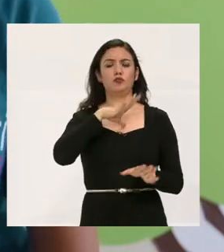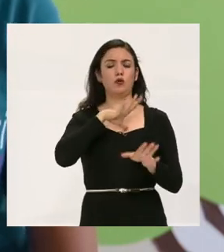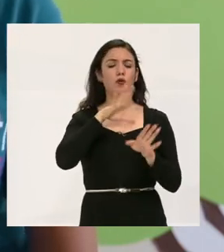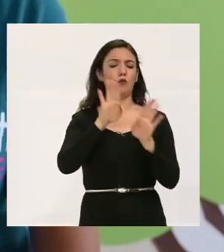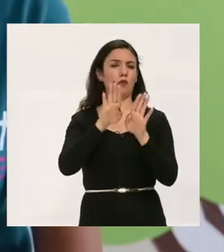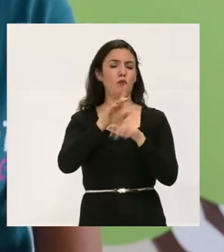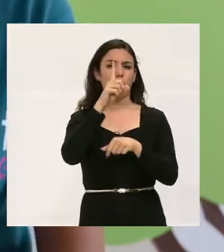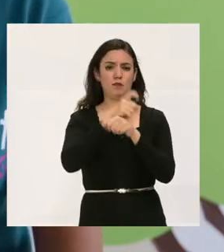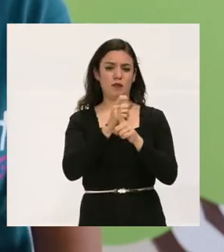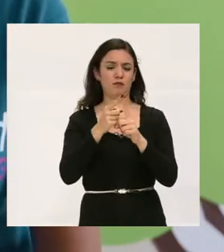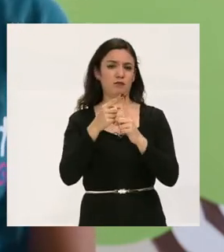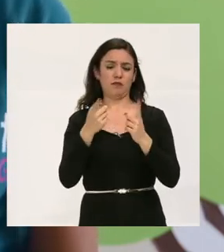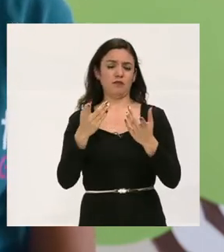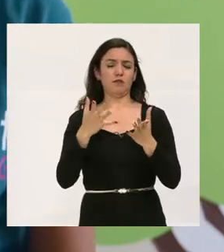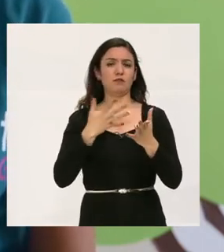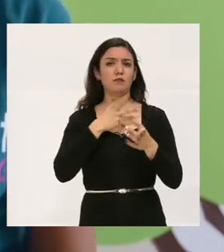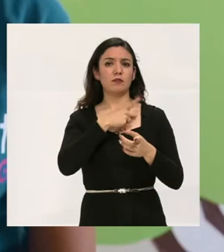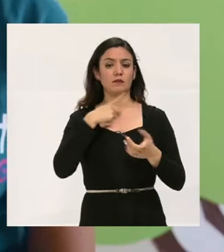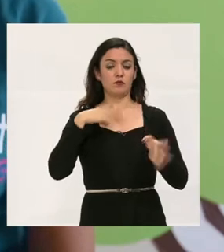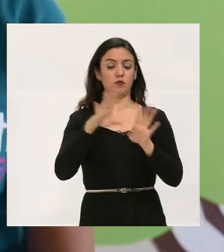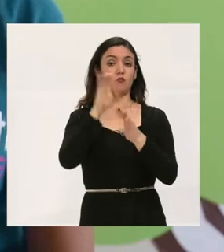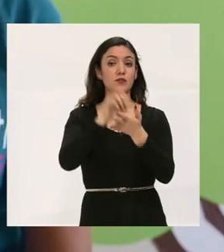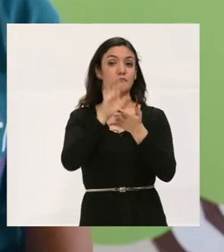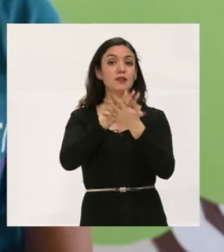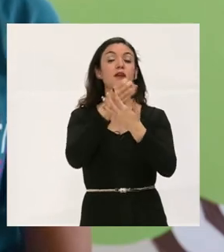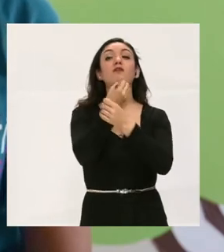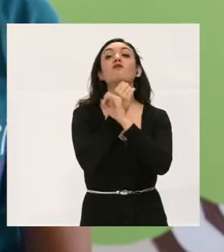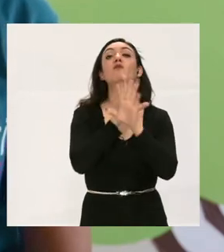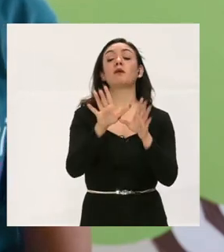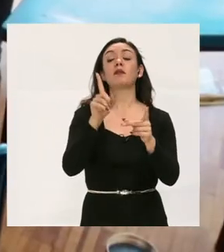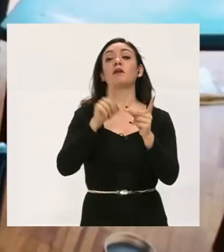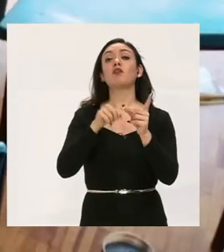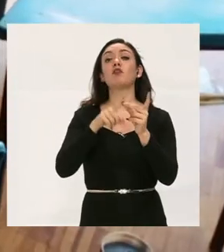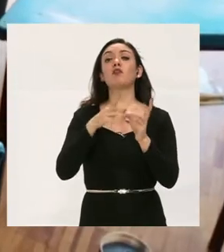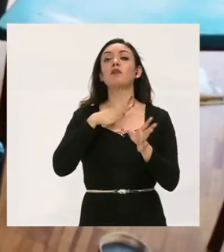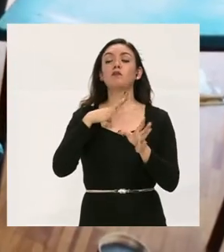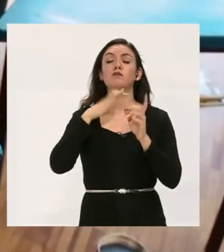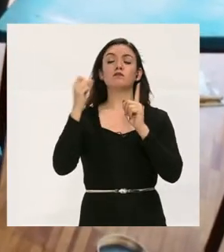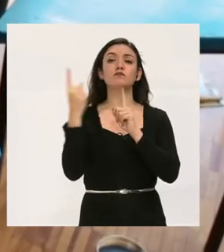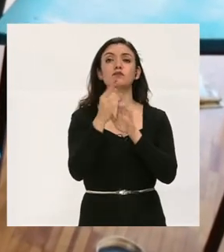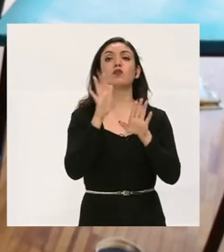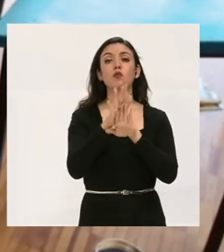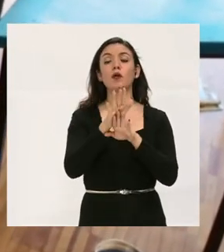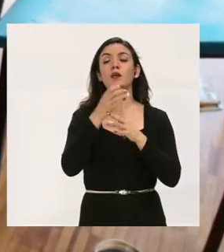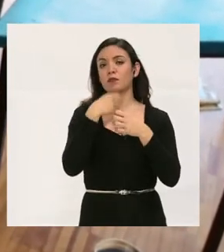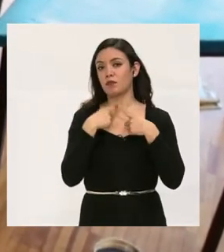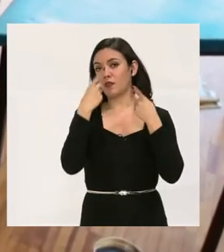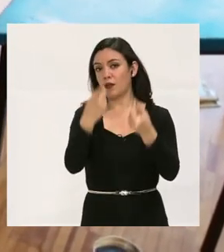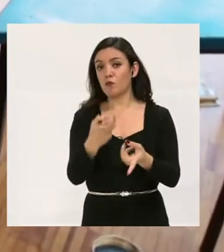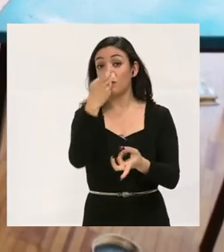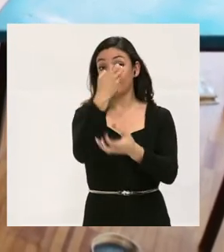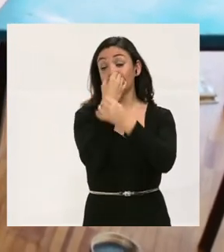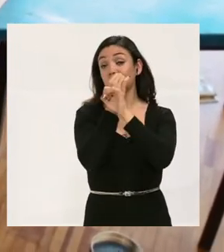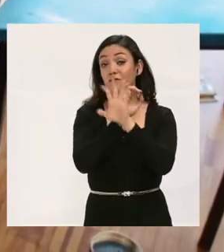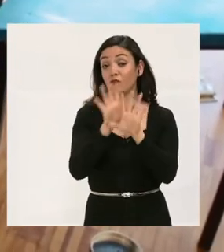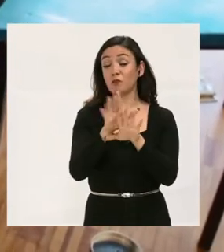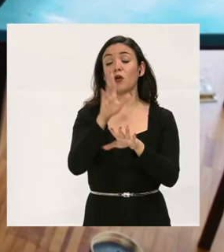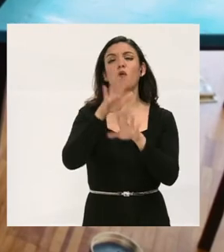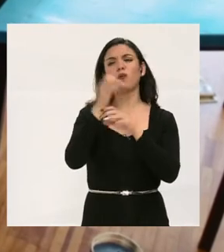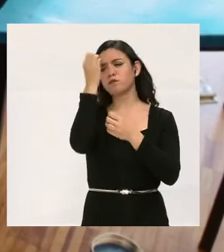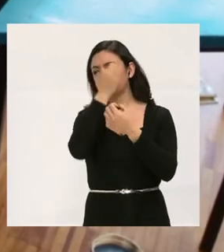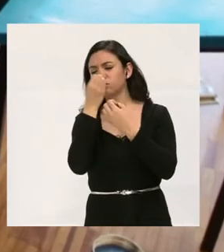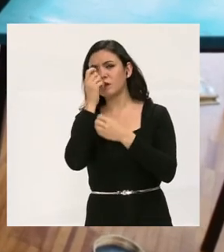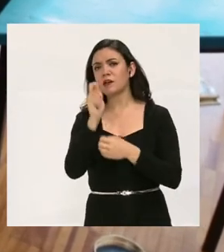nosotros de primera instancia ofrecemos una cita informativa que en esta cita informativa pues ofrecemos esa información